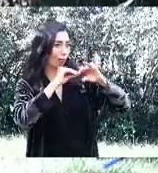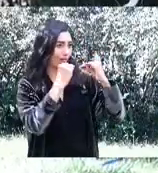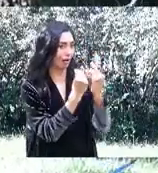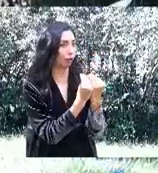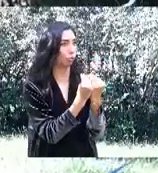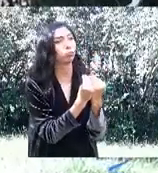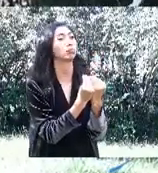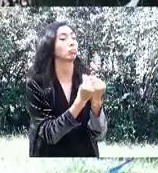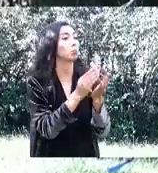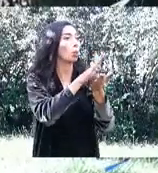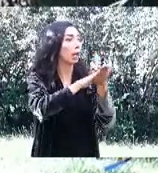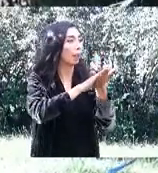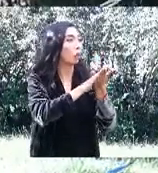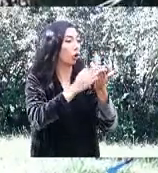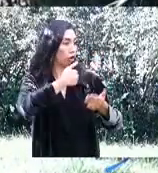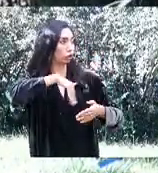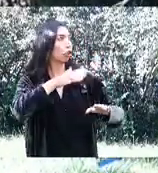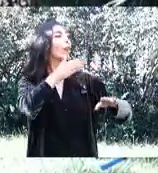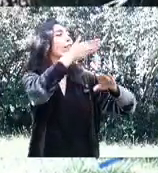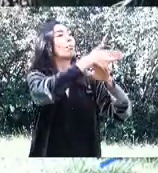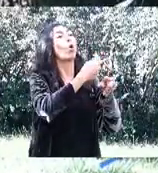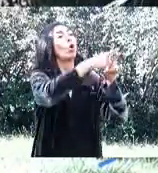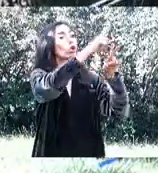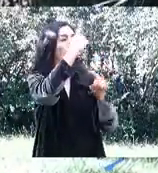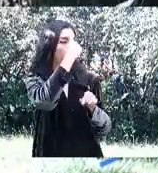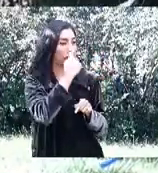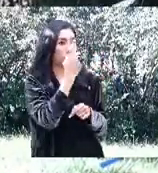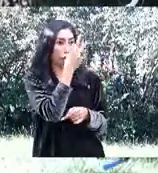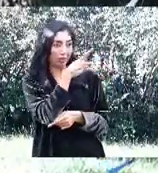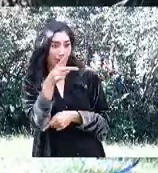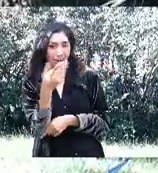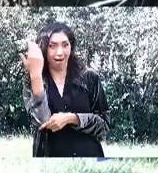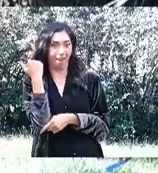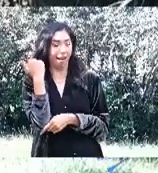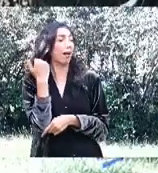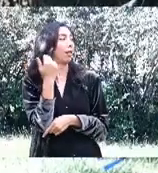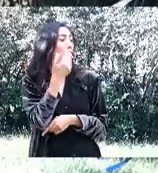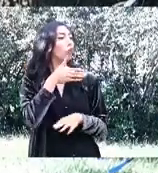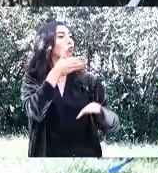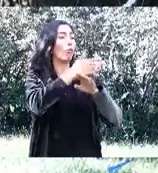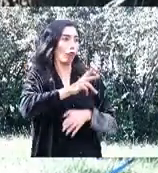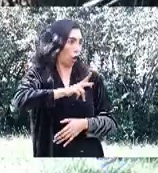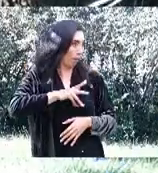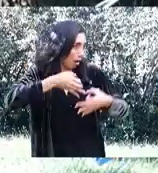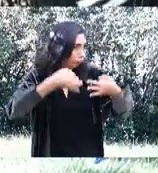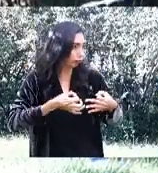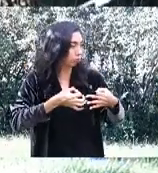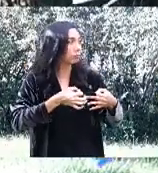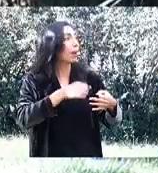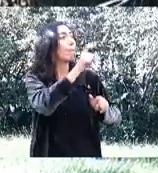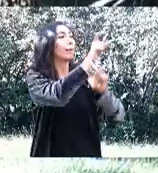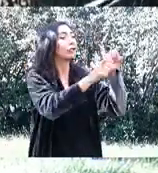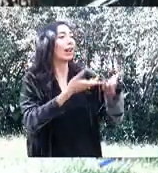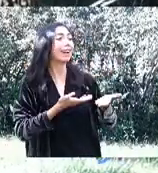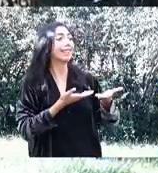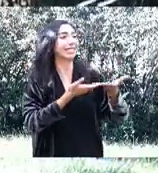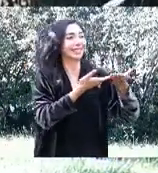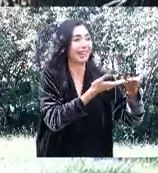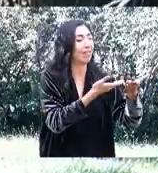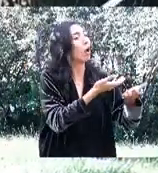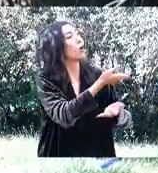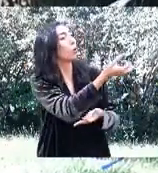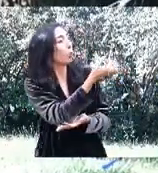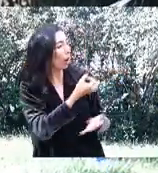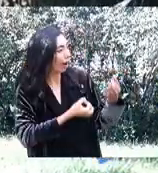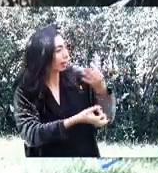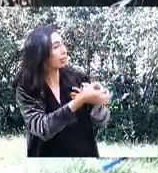en ir a visitas a a museos por ejemplo hace dos semanas y son visitas formales nos reciben generosamente nos cuentan